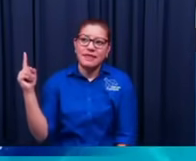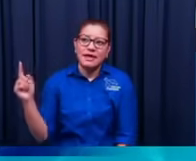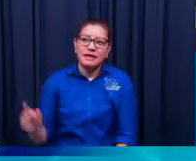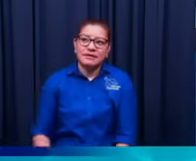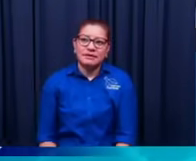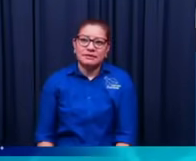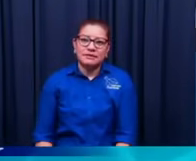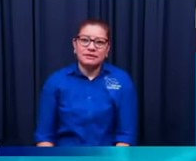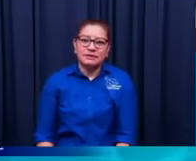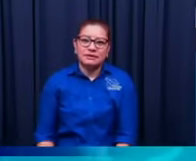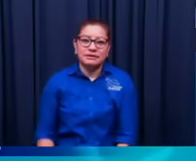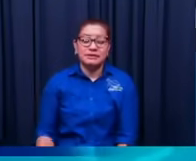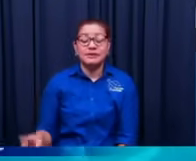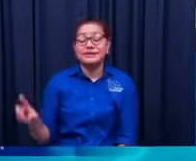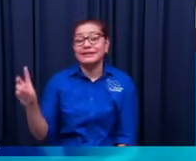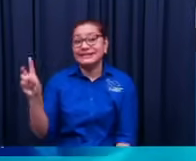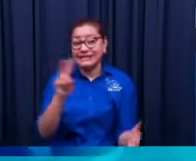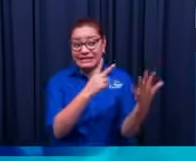Y con las 7 anda.